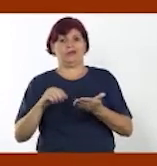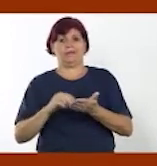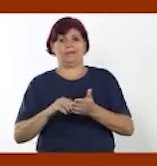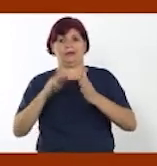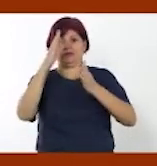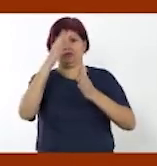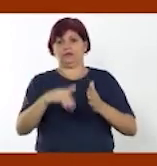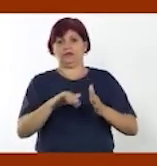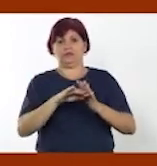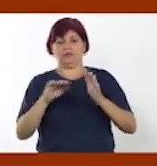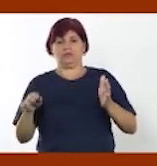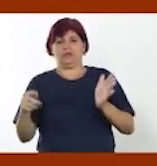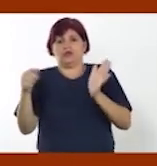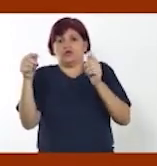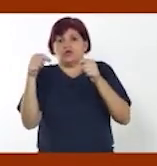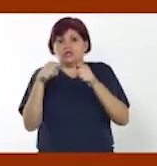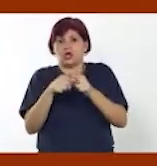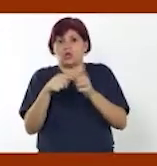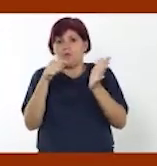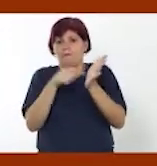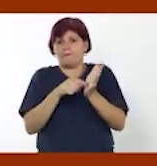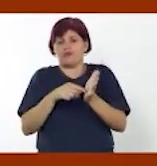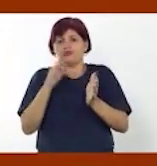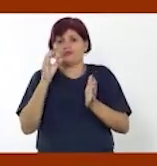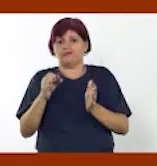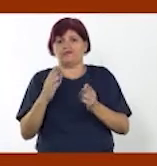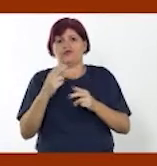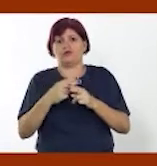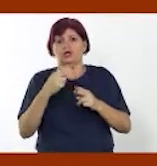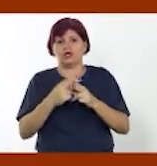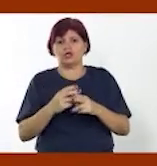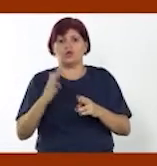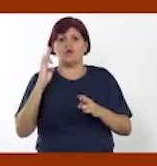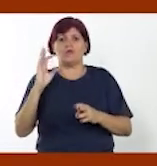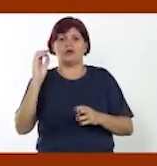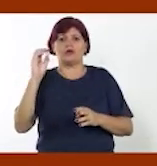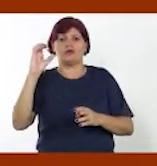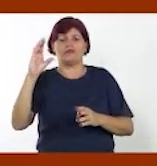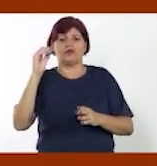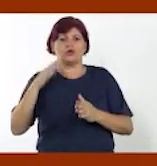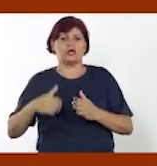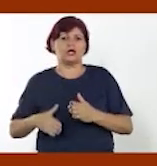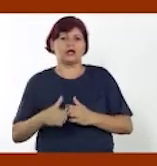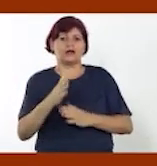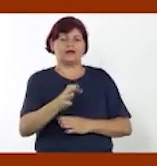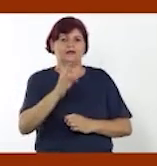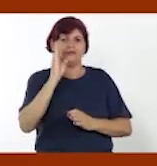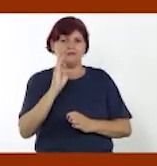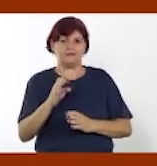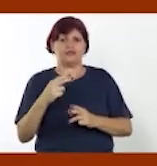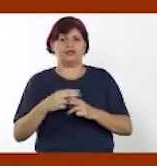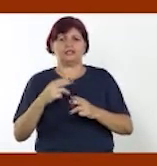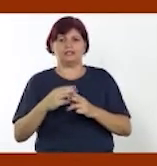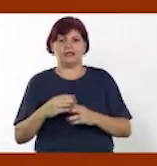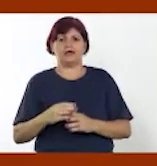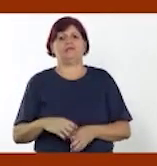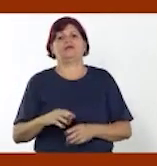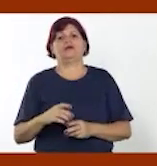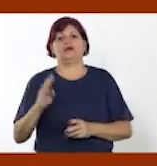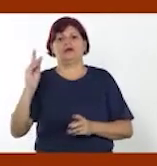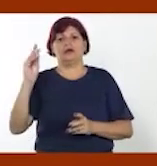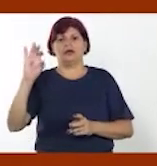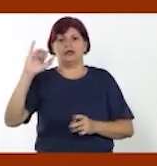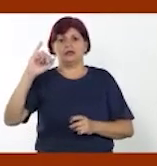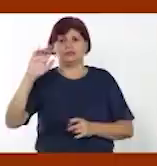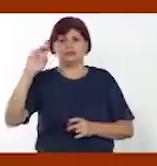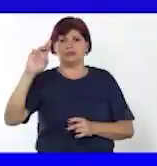puntos de un plano que equidistan de un punto fijo del plano llamado foco y de una recta fija llamada directriz que no pasa